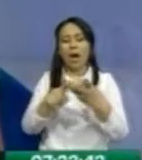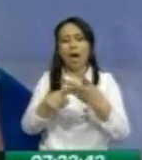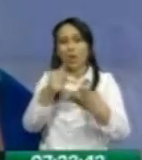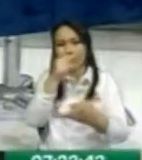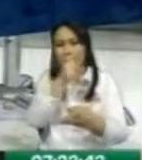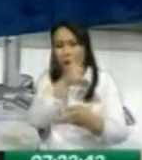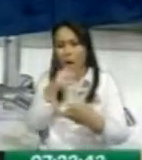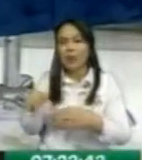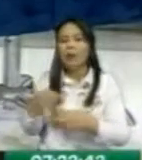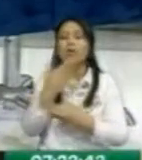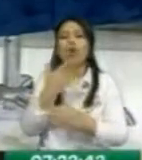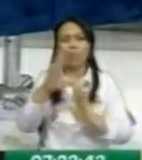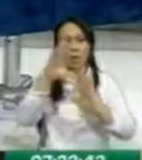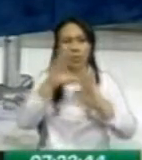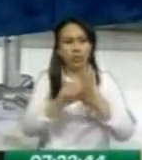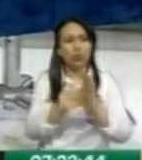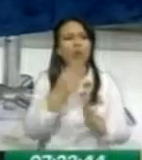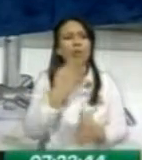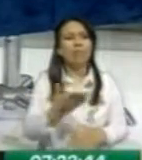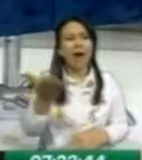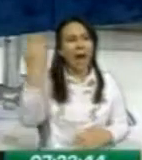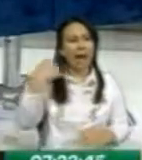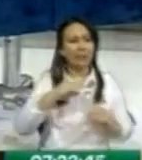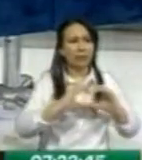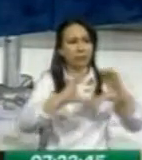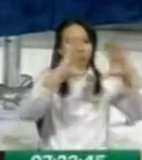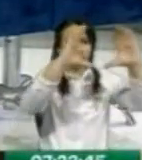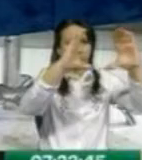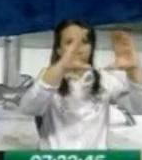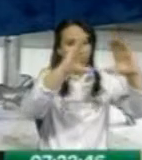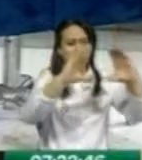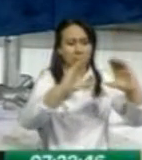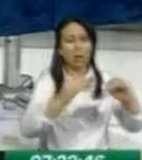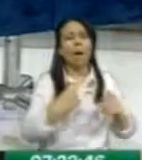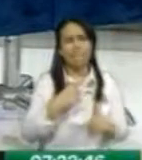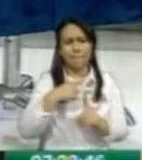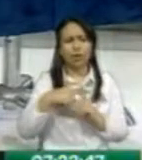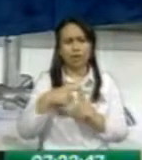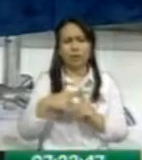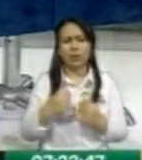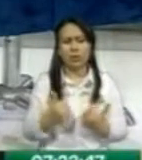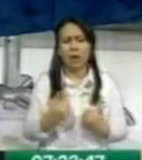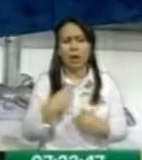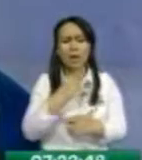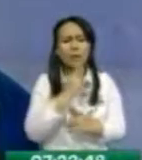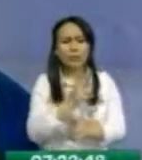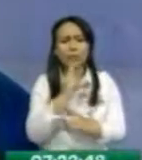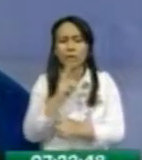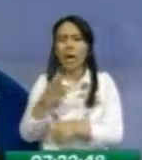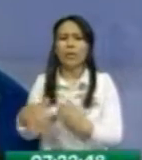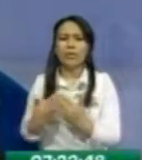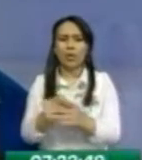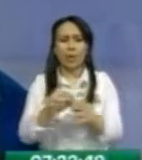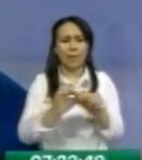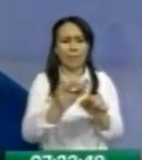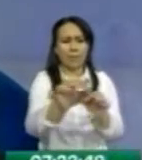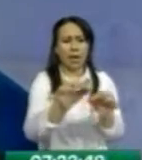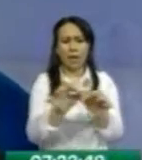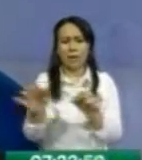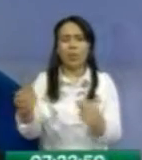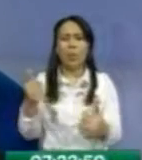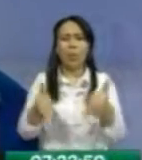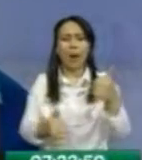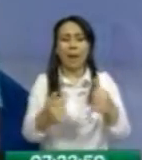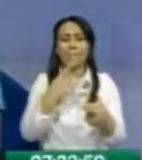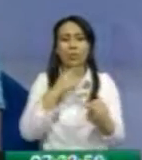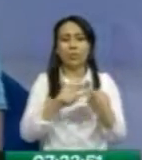están dando? ¿Cuánto han disminuido? ¿Cuánto había y en qué medida o porcentaje bueno, se ha reducido? Es positivo, sobre todo en algunos cantones específicamente. ¿Como